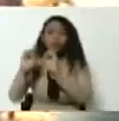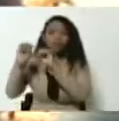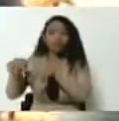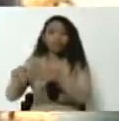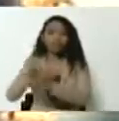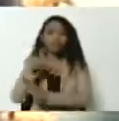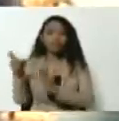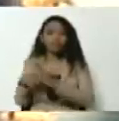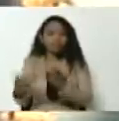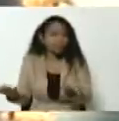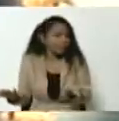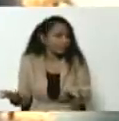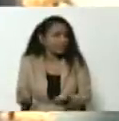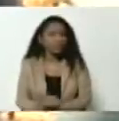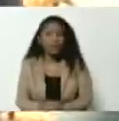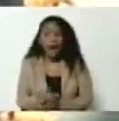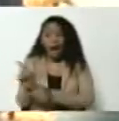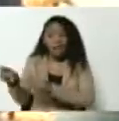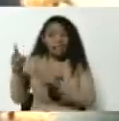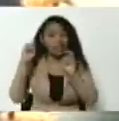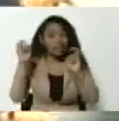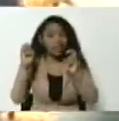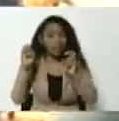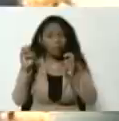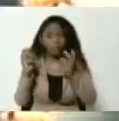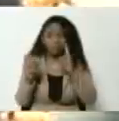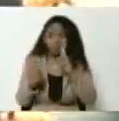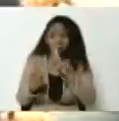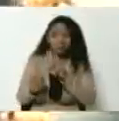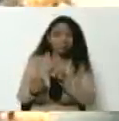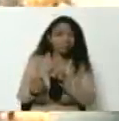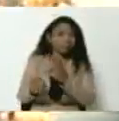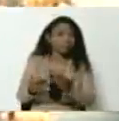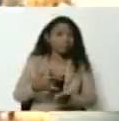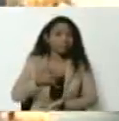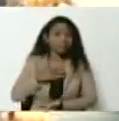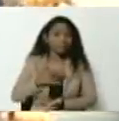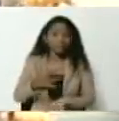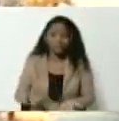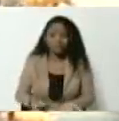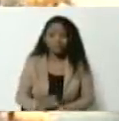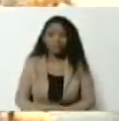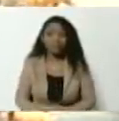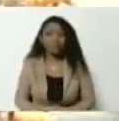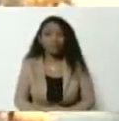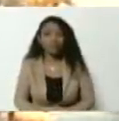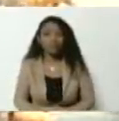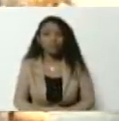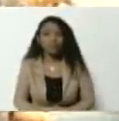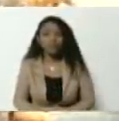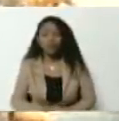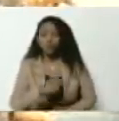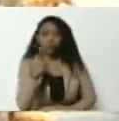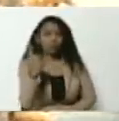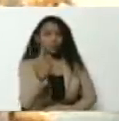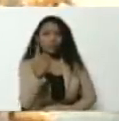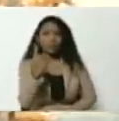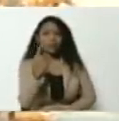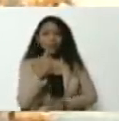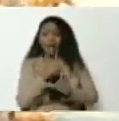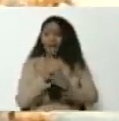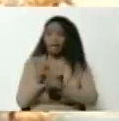pleno. A ese nivel de barbaridad estamos. Pero no solamente es lo